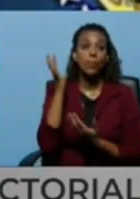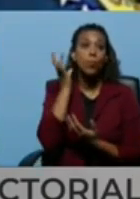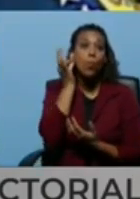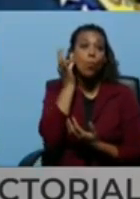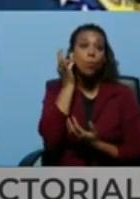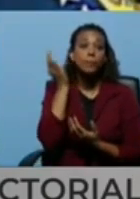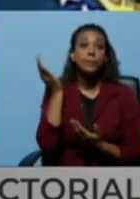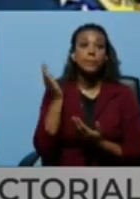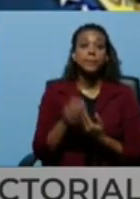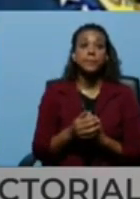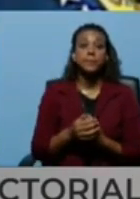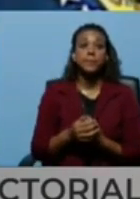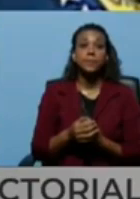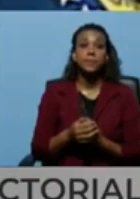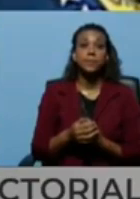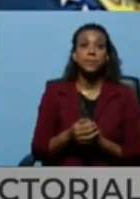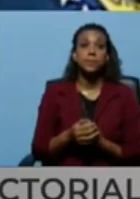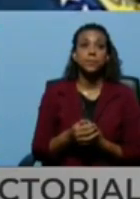Ella misma.